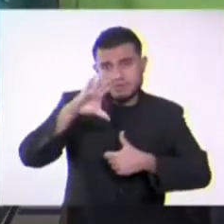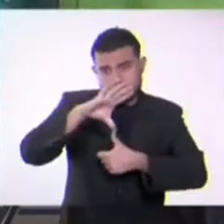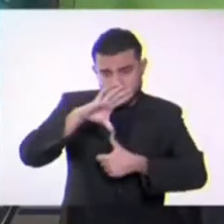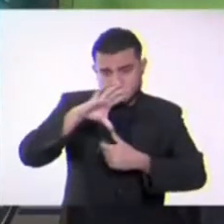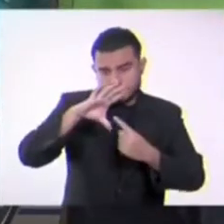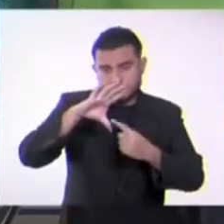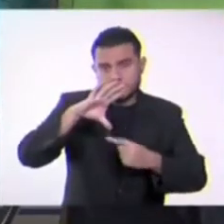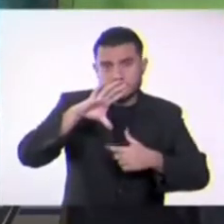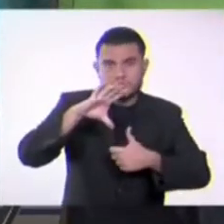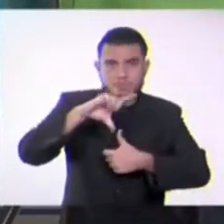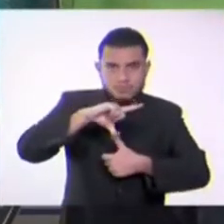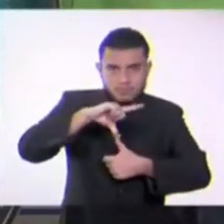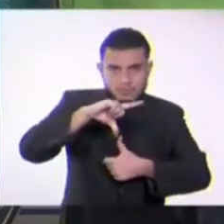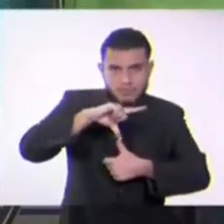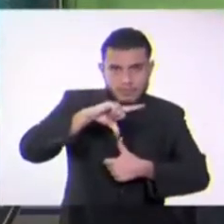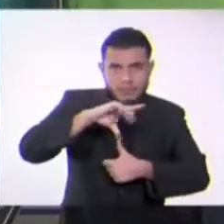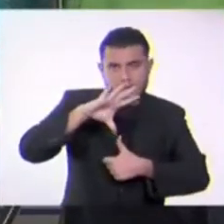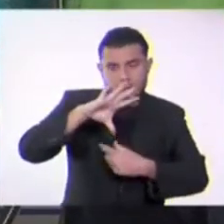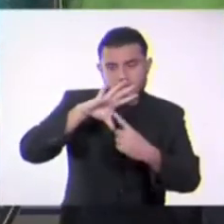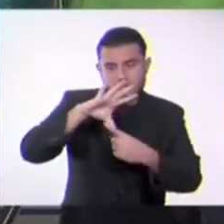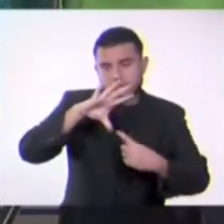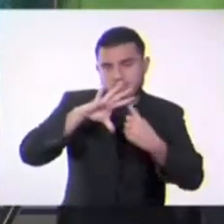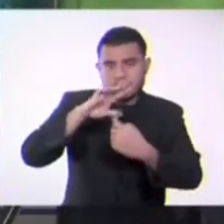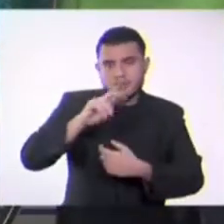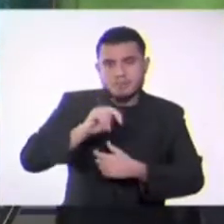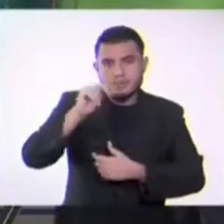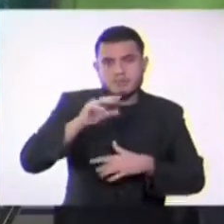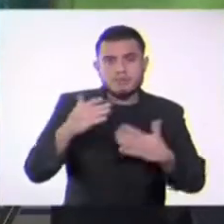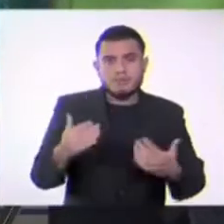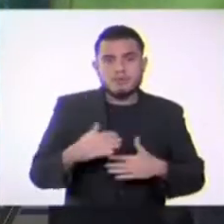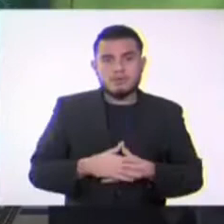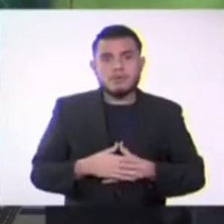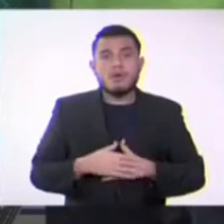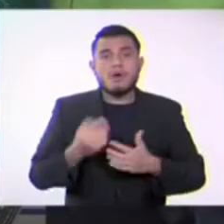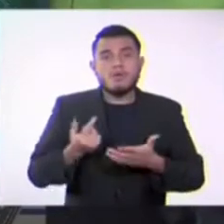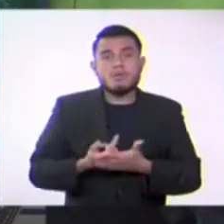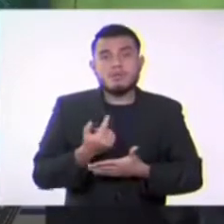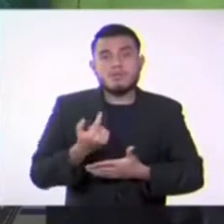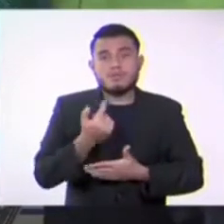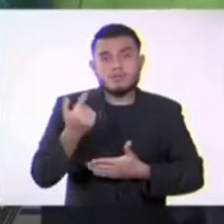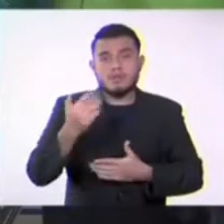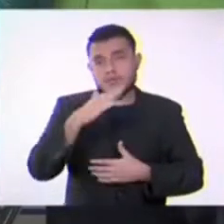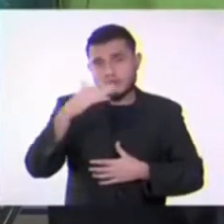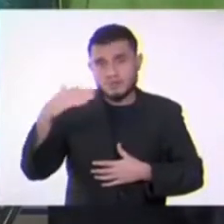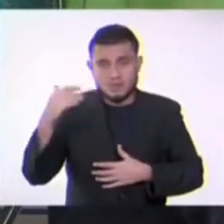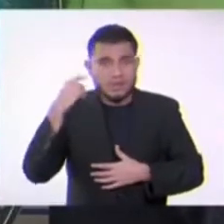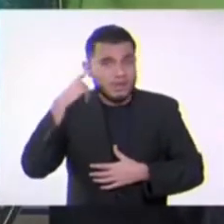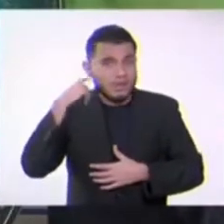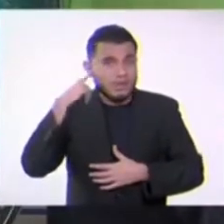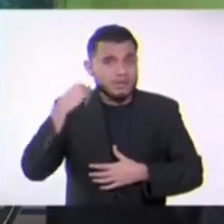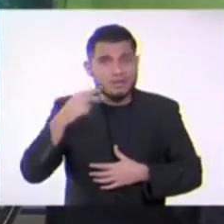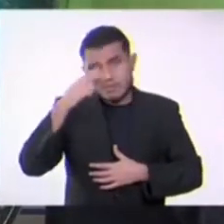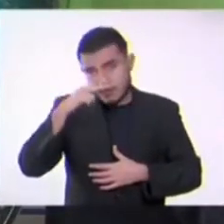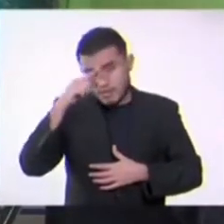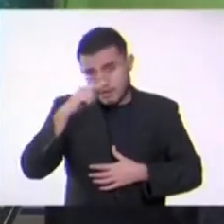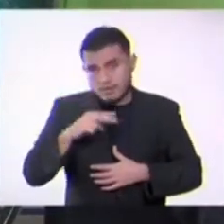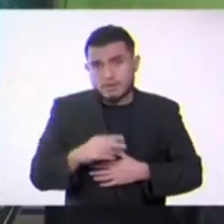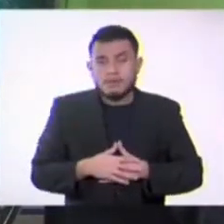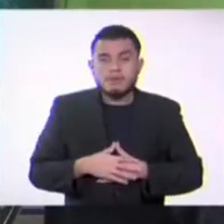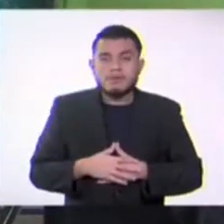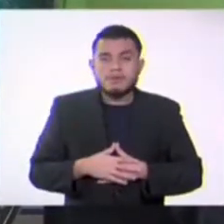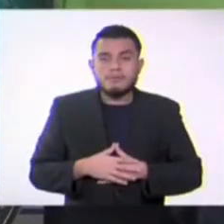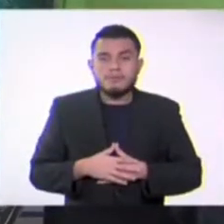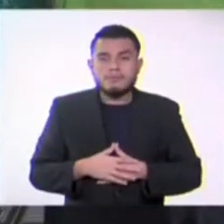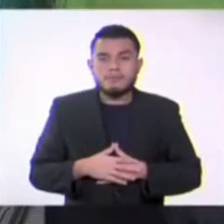norte, y incluso se imaginaba, fíjense, el logo de la Universidad Nacional Autónoma de México, de la UNAM, es precisamente